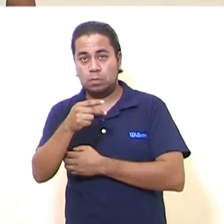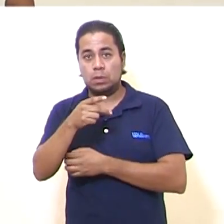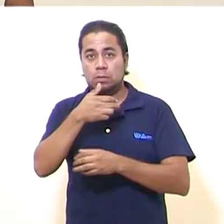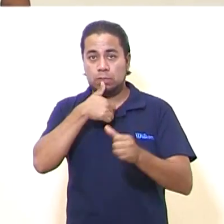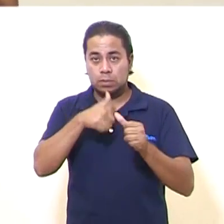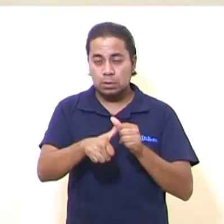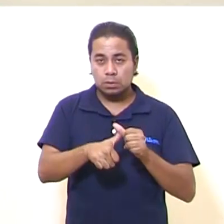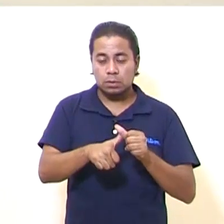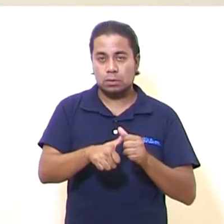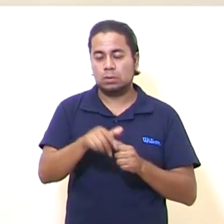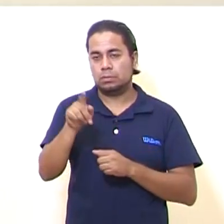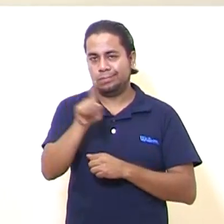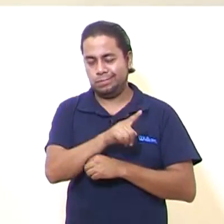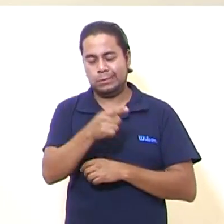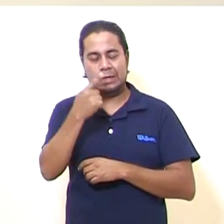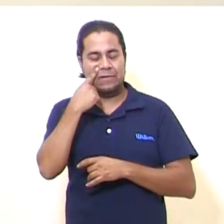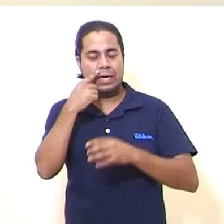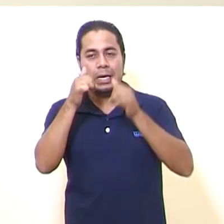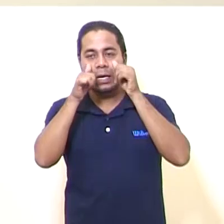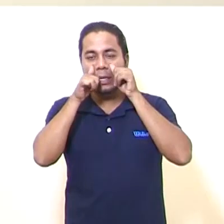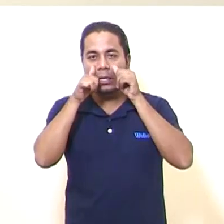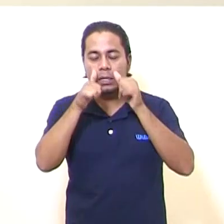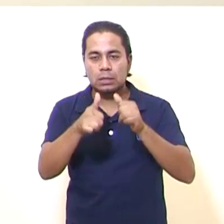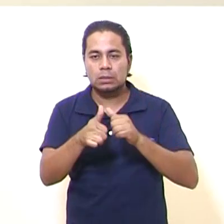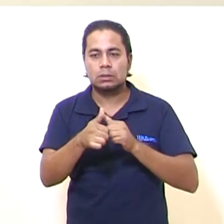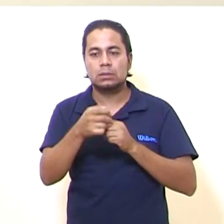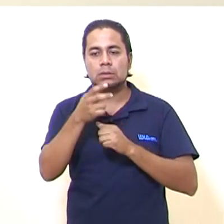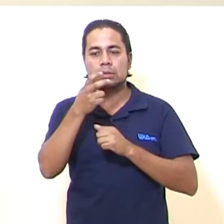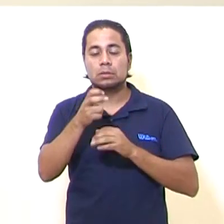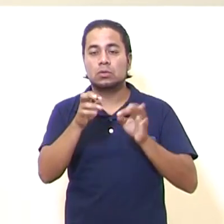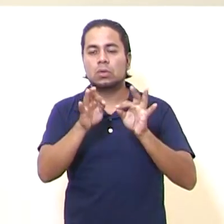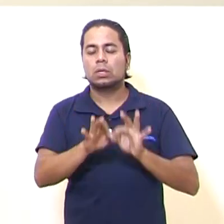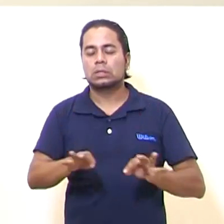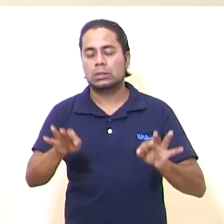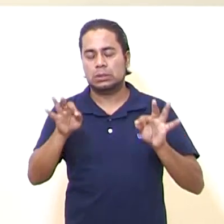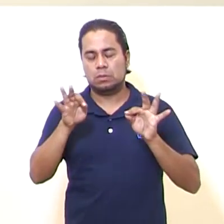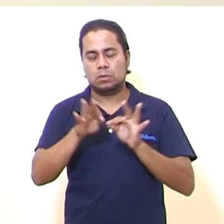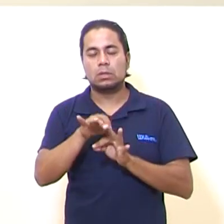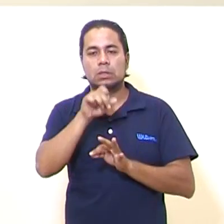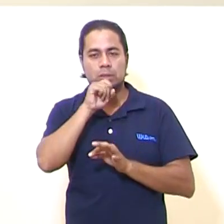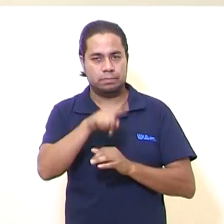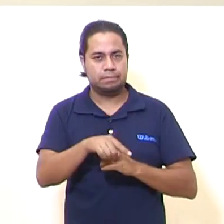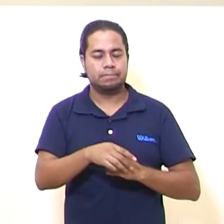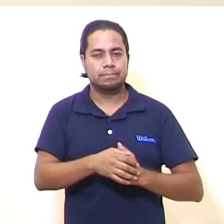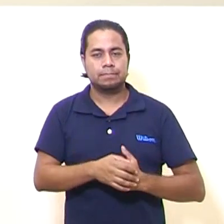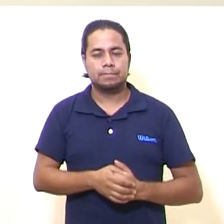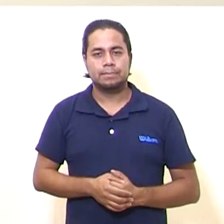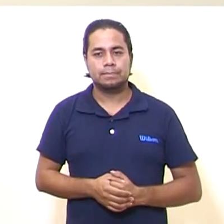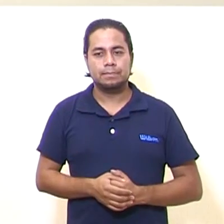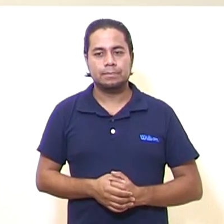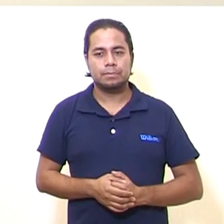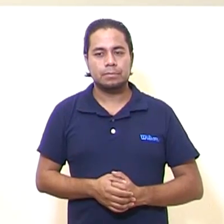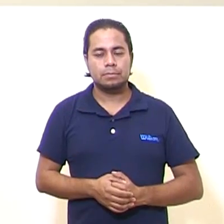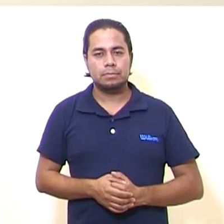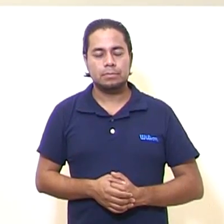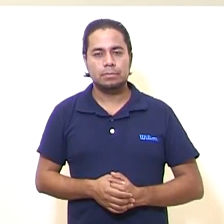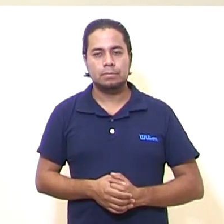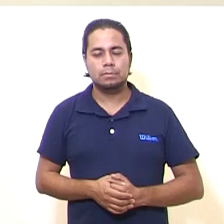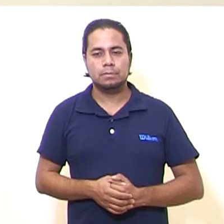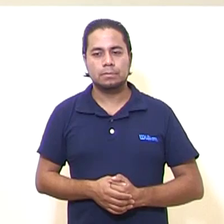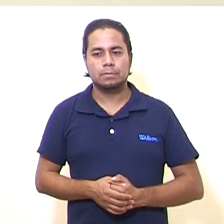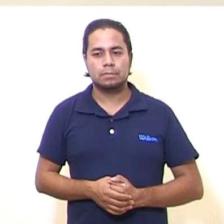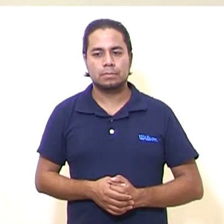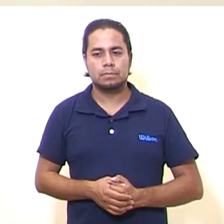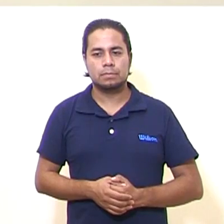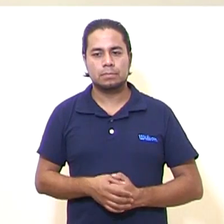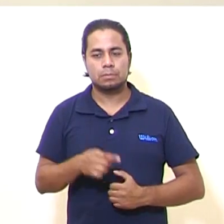mayúsculas. Pon mucha atención porque esto es muy importante también. Cuando nosotros utilizamos